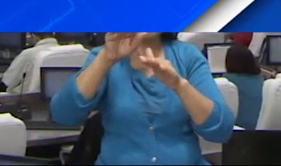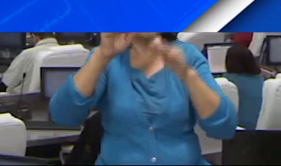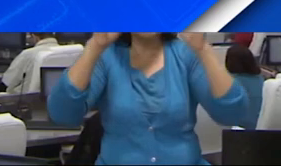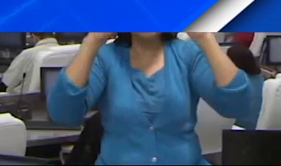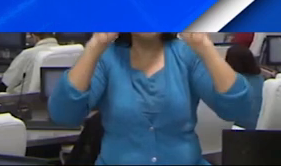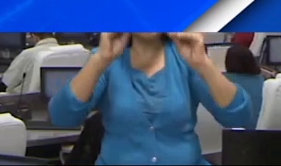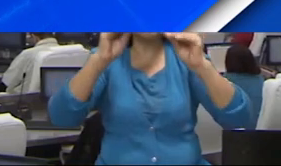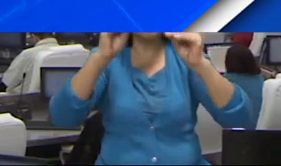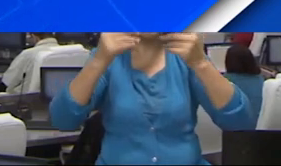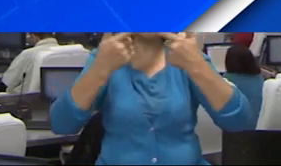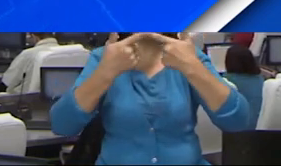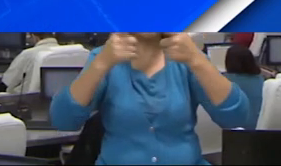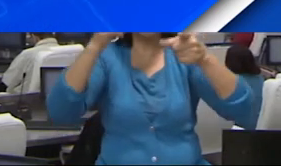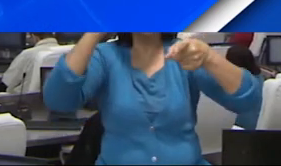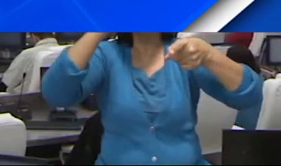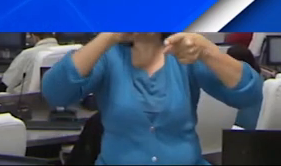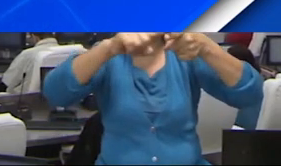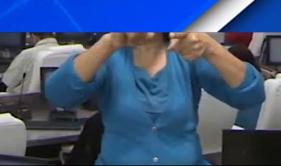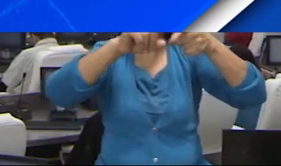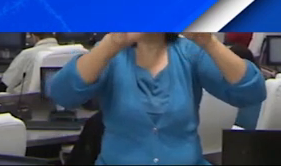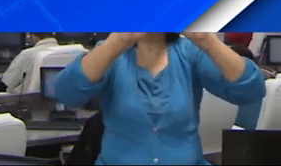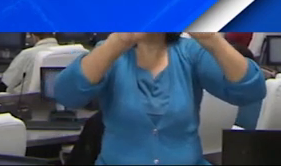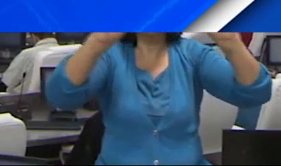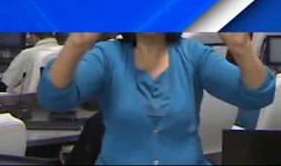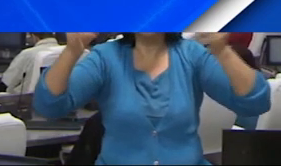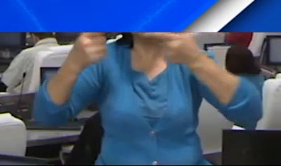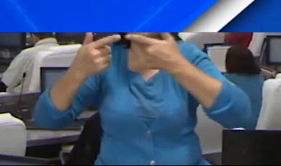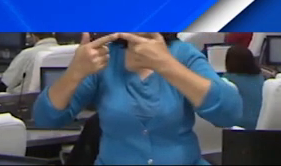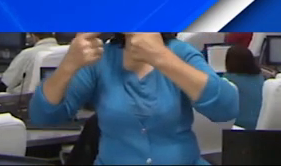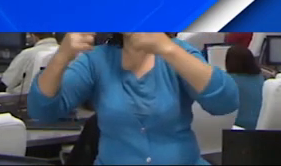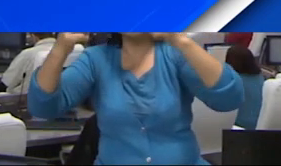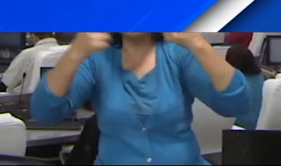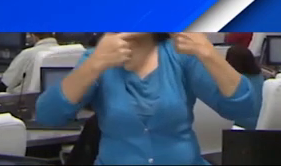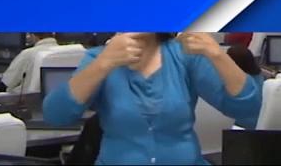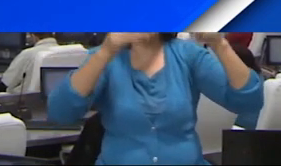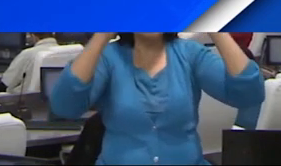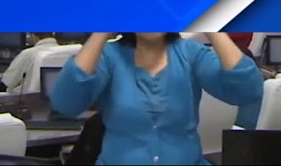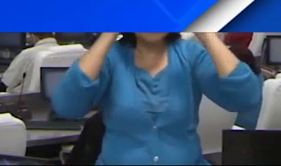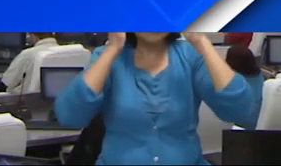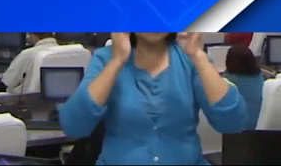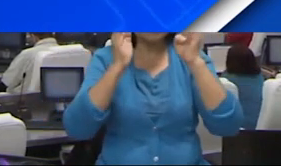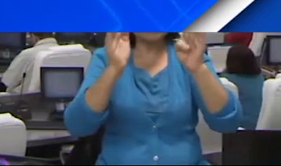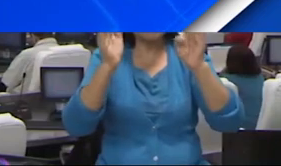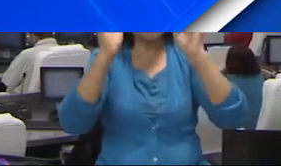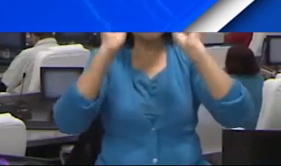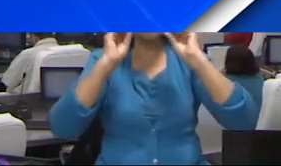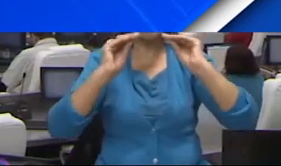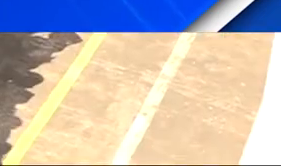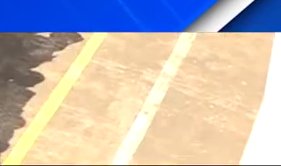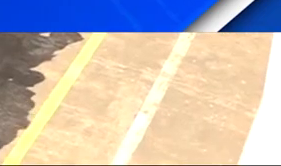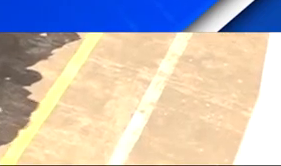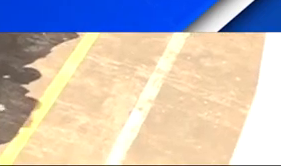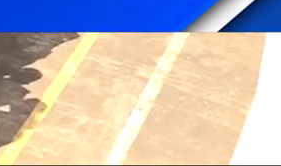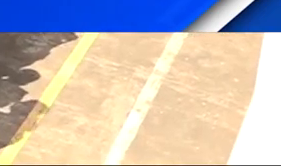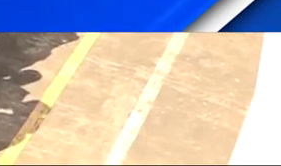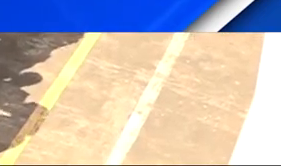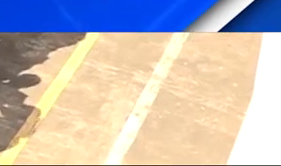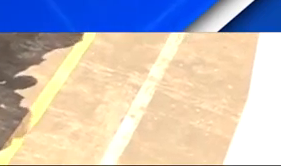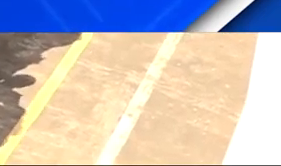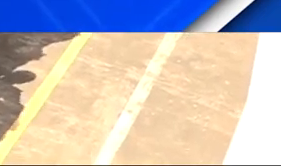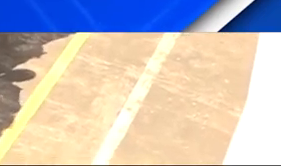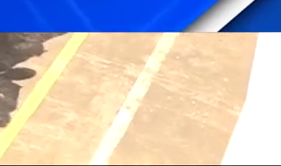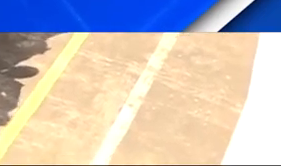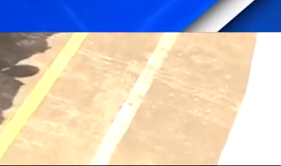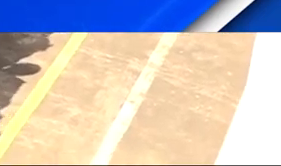la educación gratuita de calidad. La cobertura y calidad educativa,